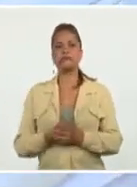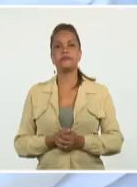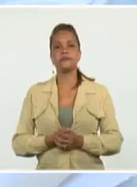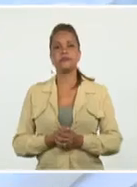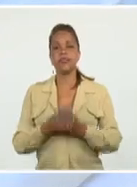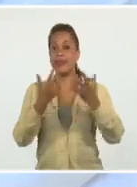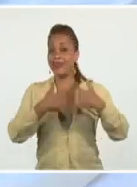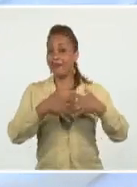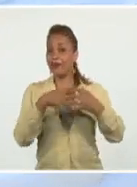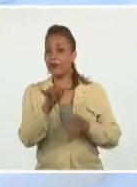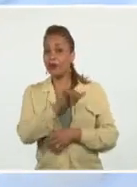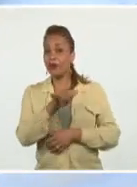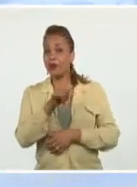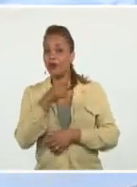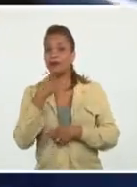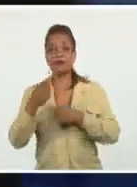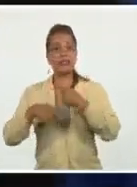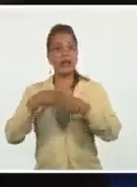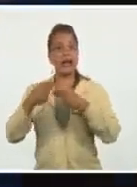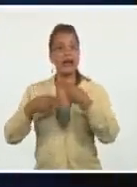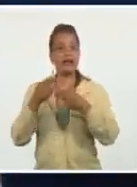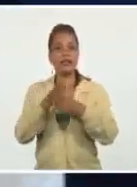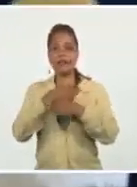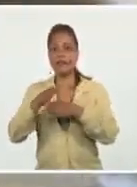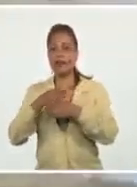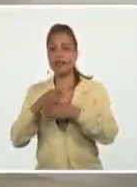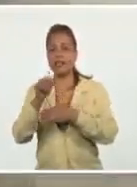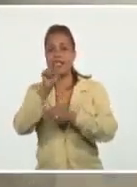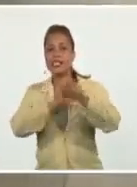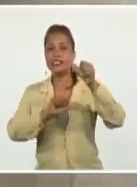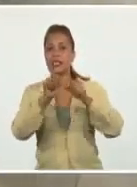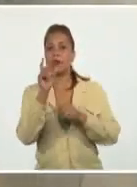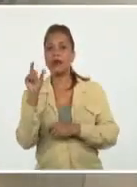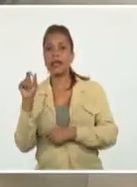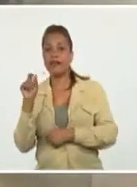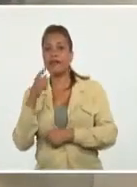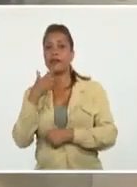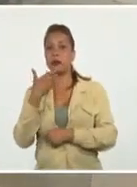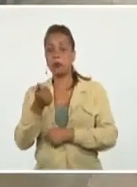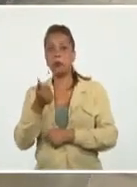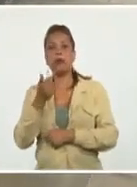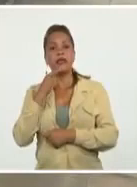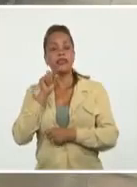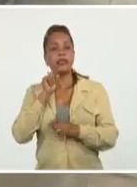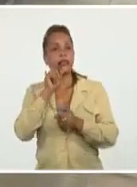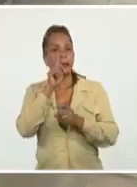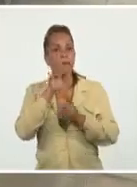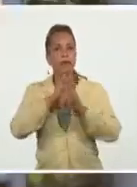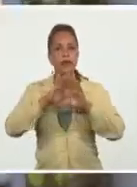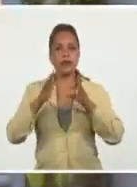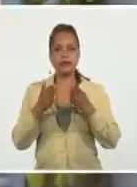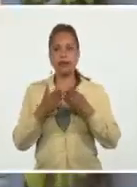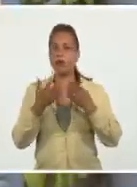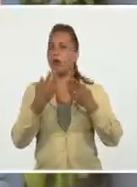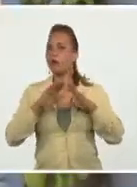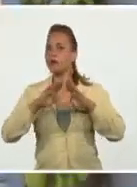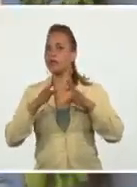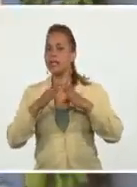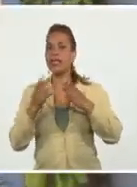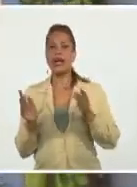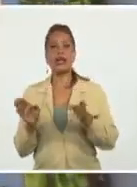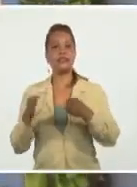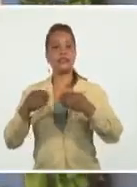genera también fructooligosacáridos y siropes saborizados una vez se concluyen aquí las labores de rehabilitación al cierre del año